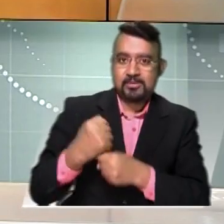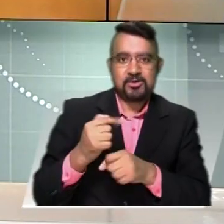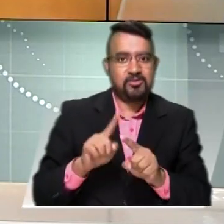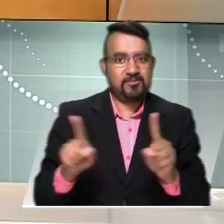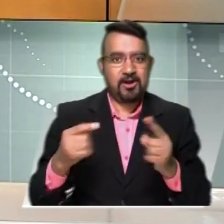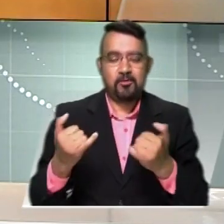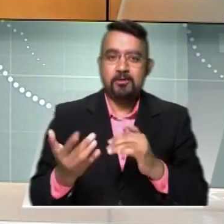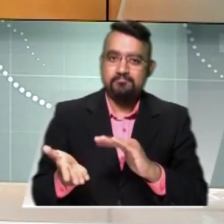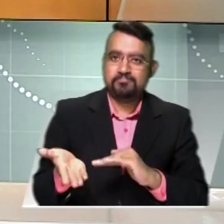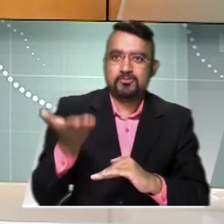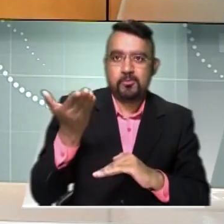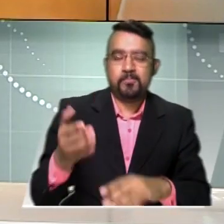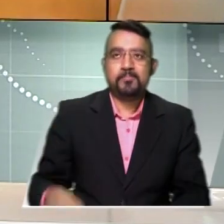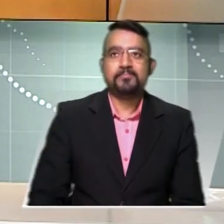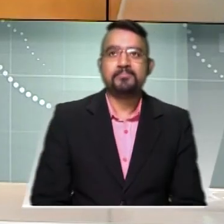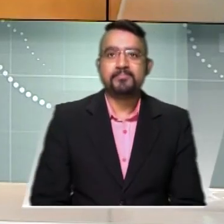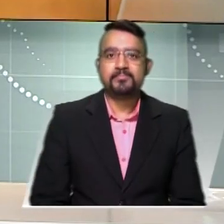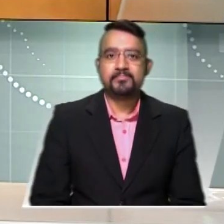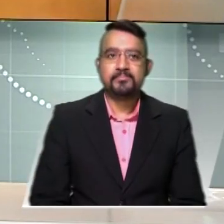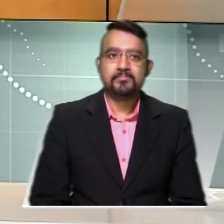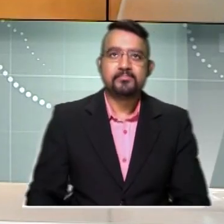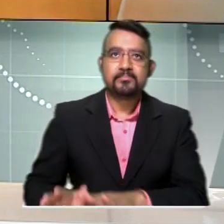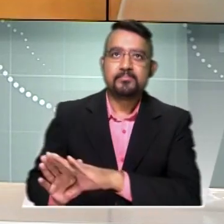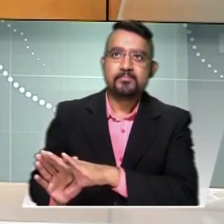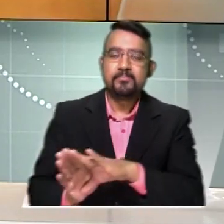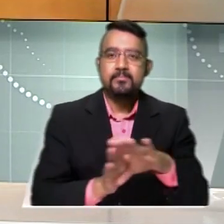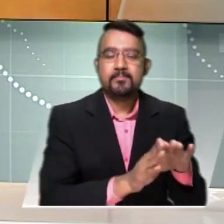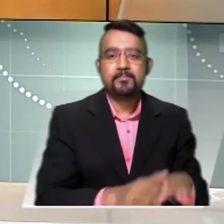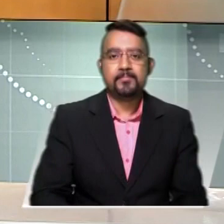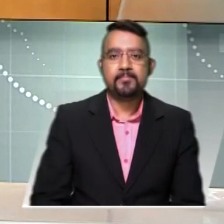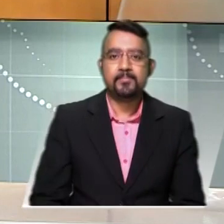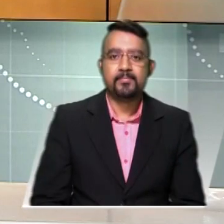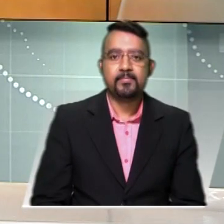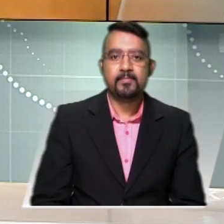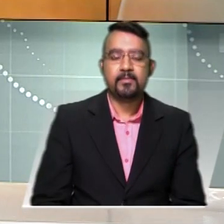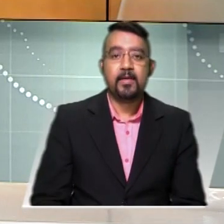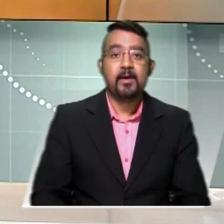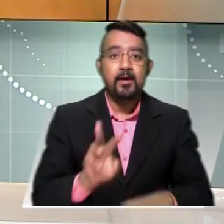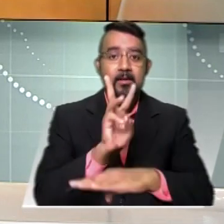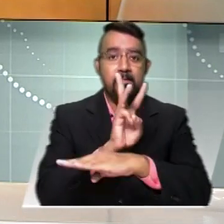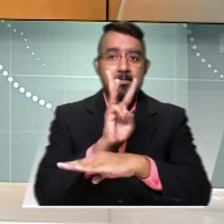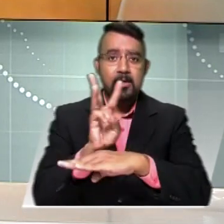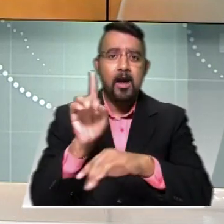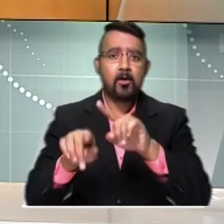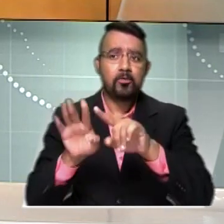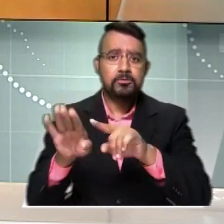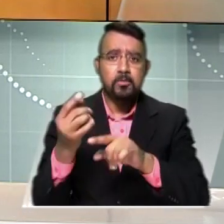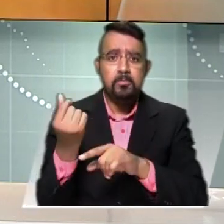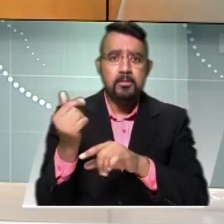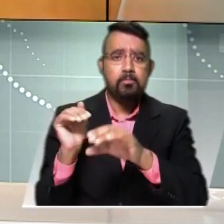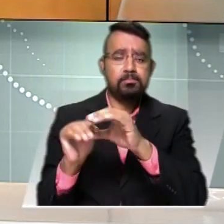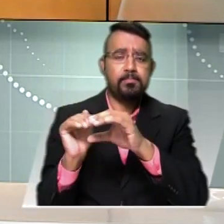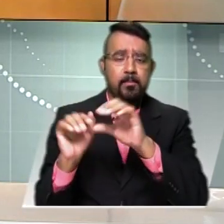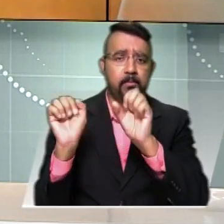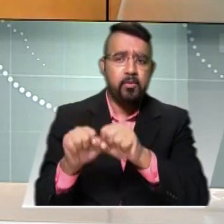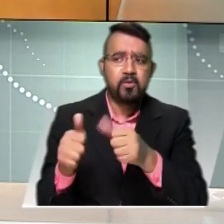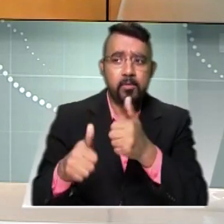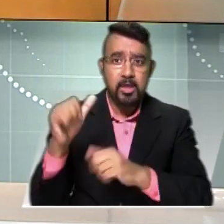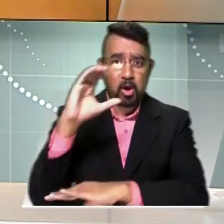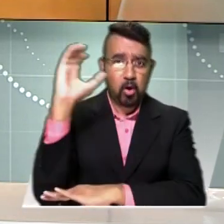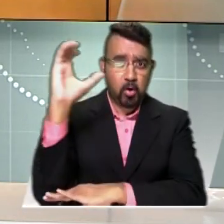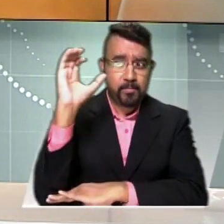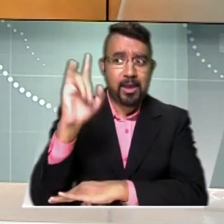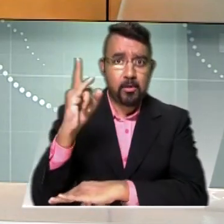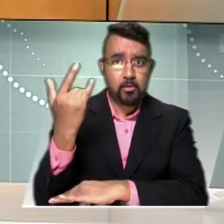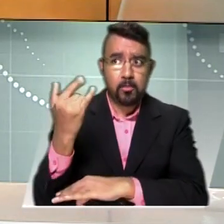Algunas plataformas y aplicaciones ofrecen billeteras digitales en las que se puede almacenar pesos colombianos y resguardarlos en otras divisas como dólares,